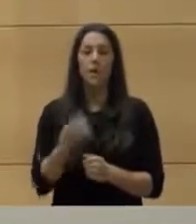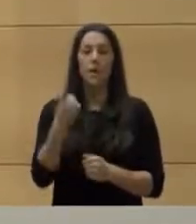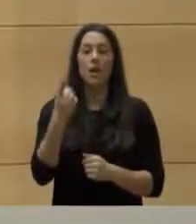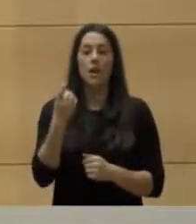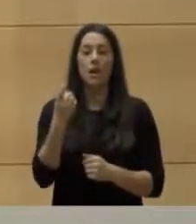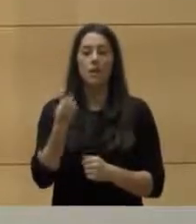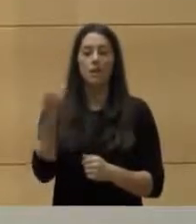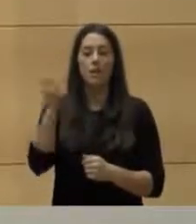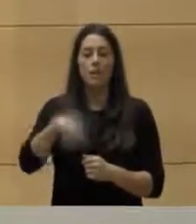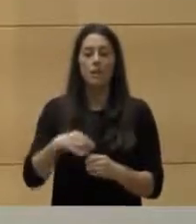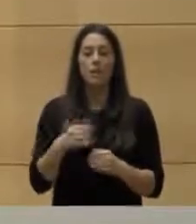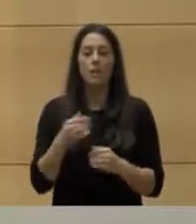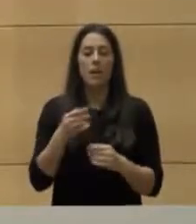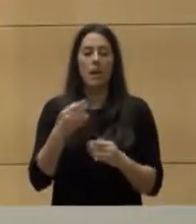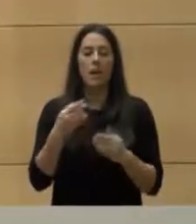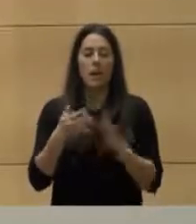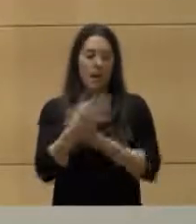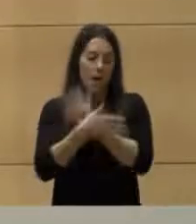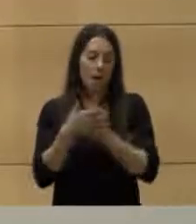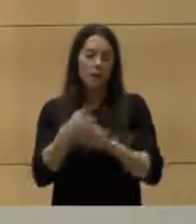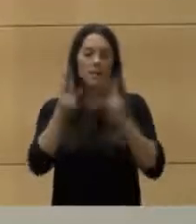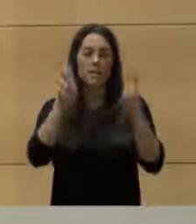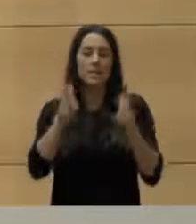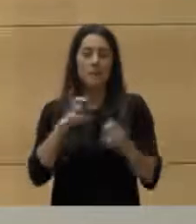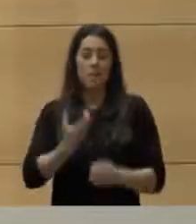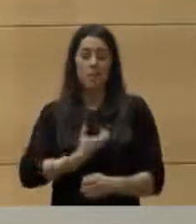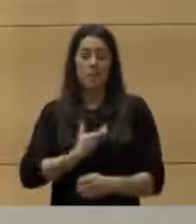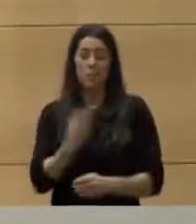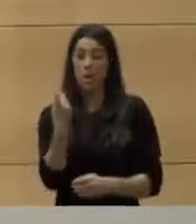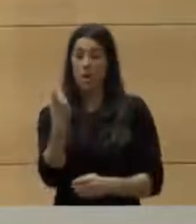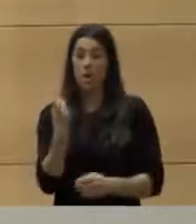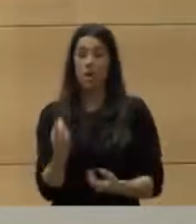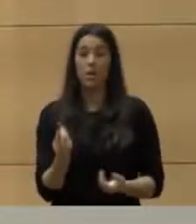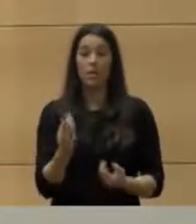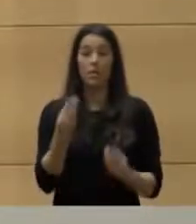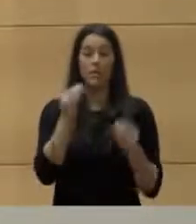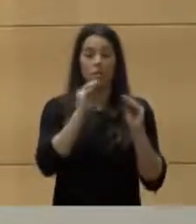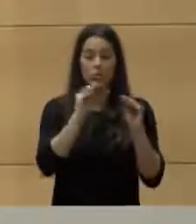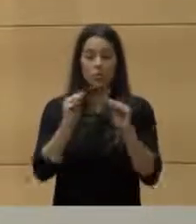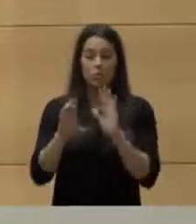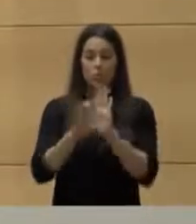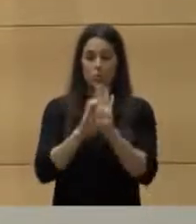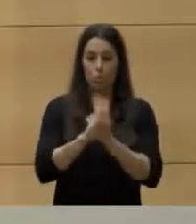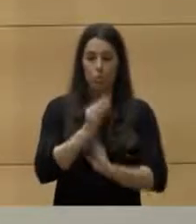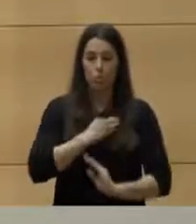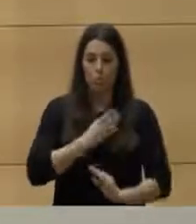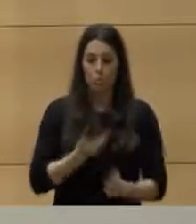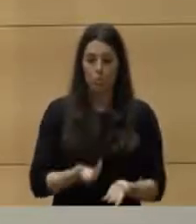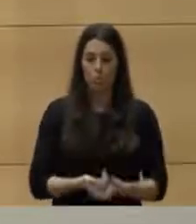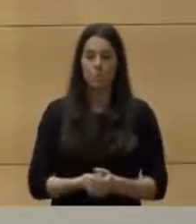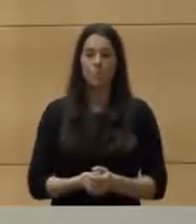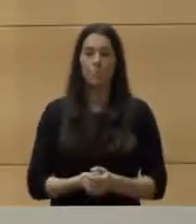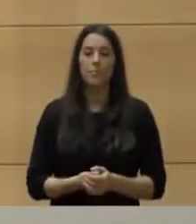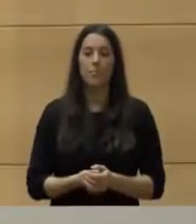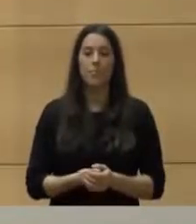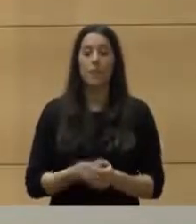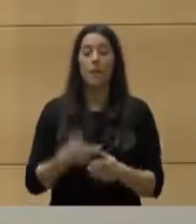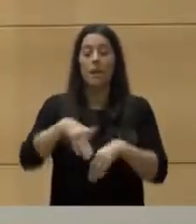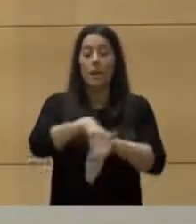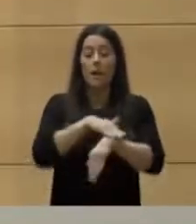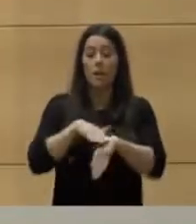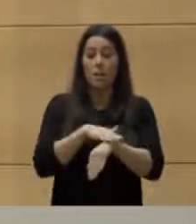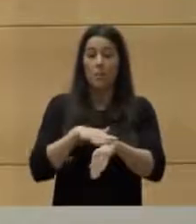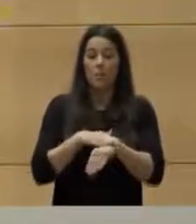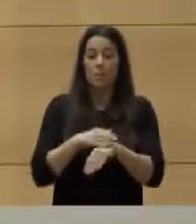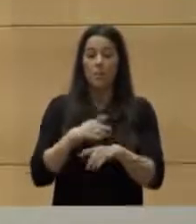papel de los municipios. Los municipios son fundamentales porque el principio de subsidiariedad, de que una Administración que